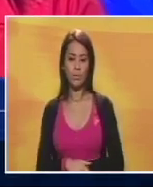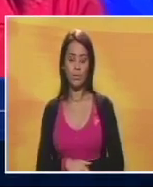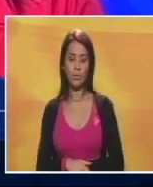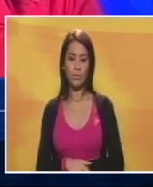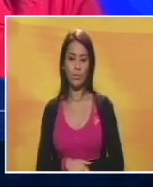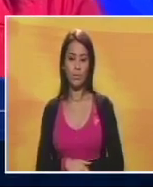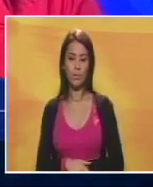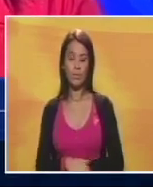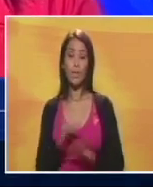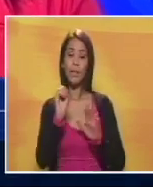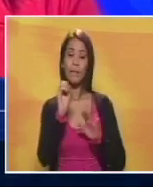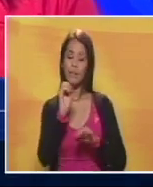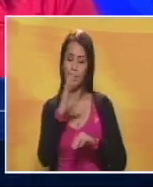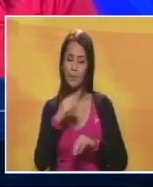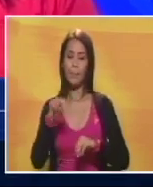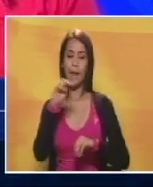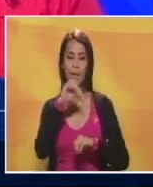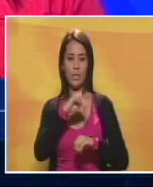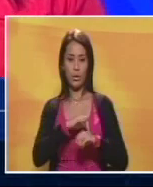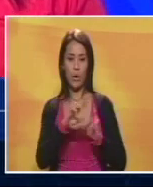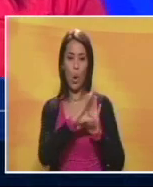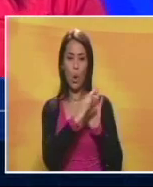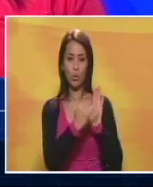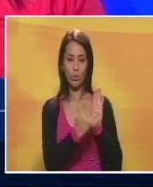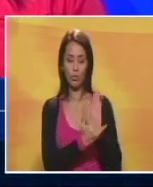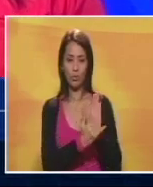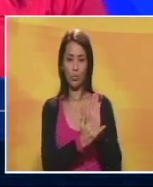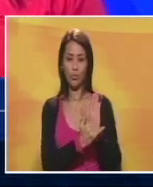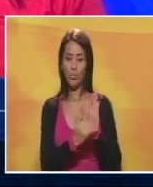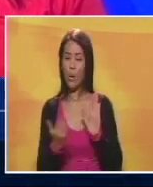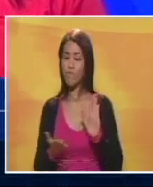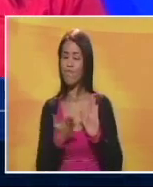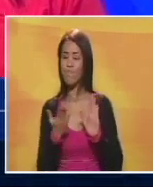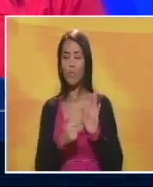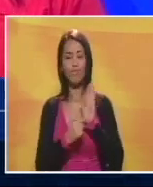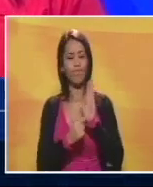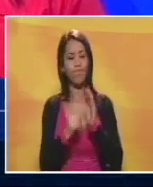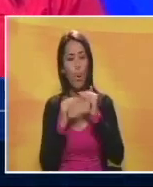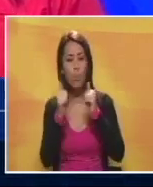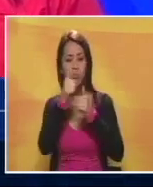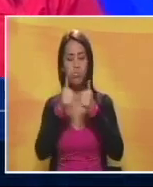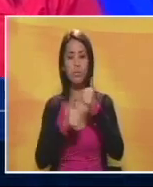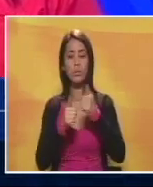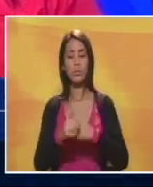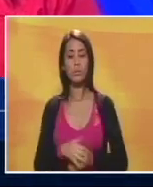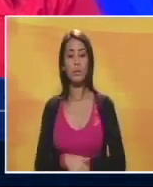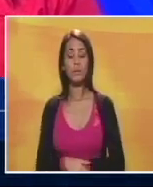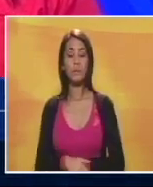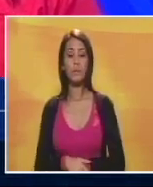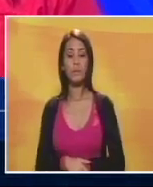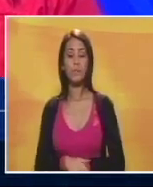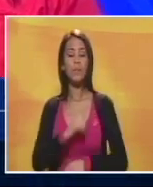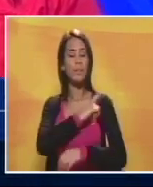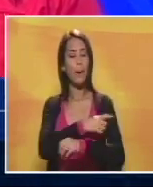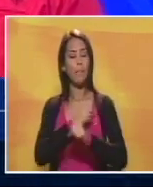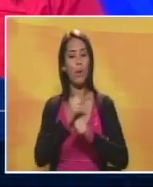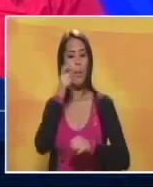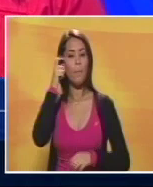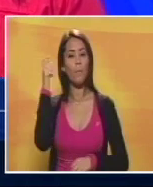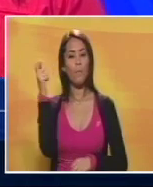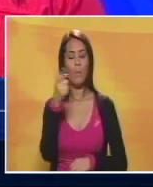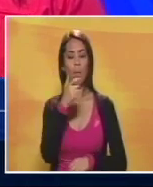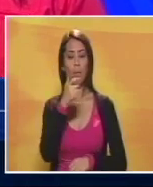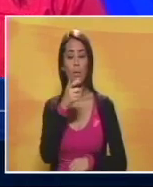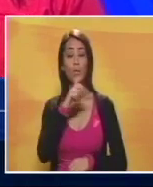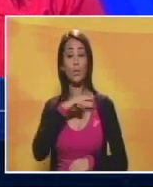A través de la Asamblea Nacional Constituyente, como máxima instancia, ¿verdad?, del poder originario del pueblo,